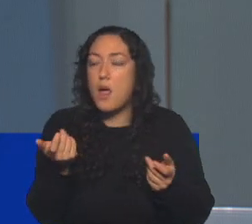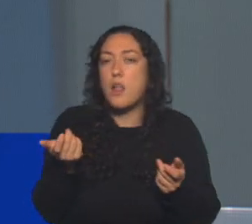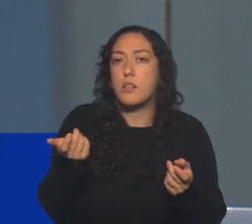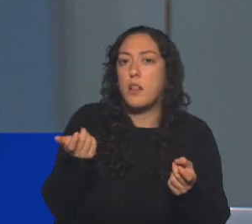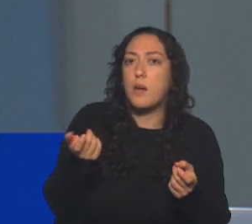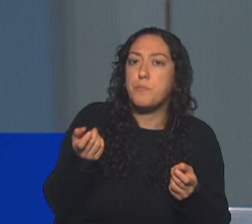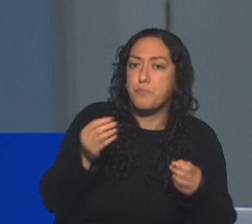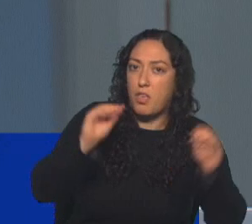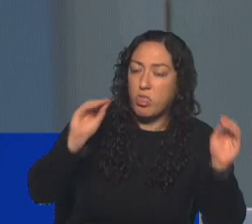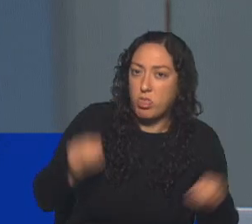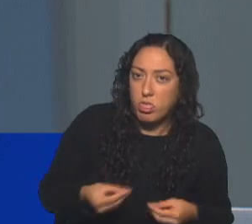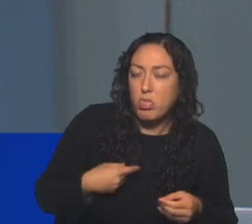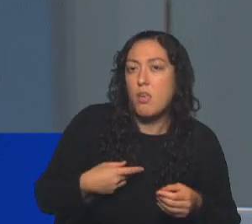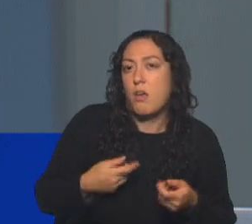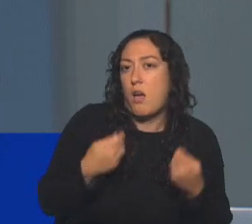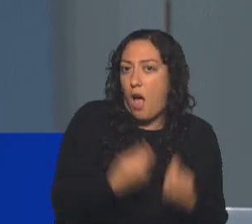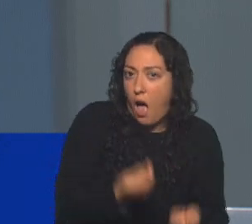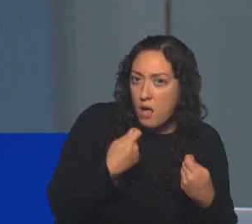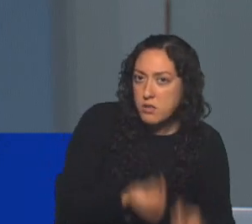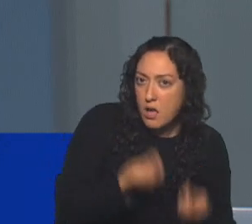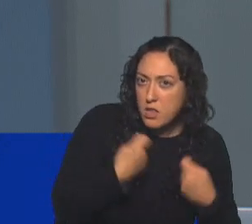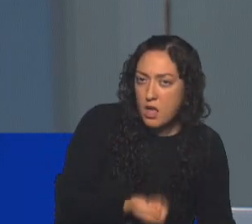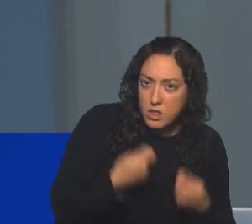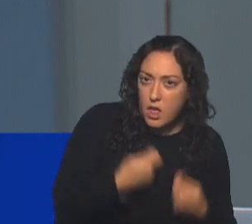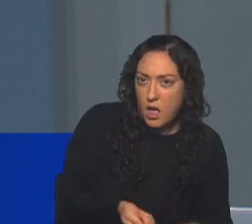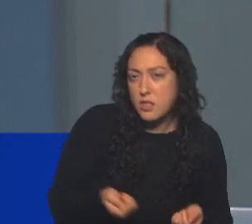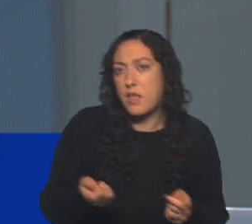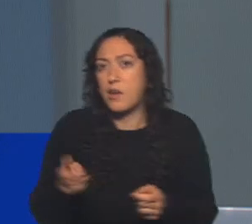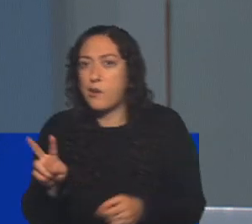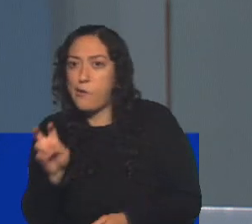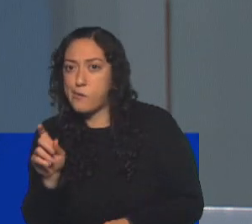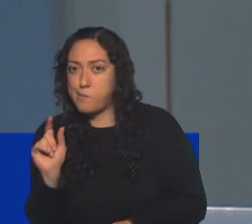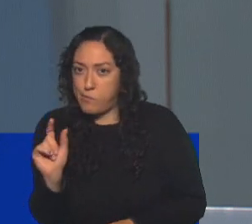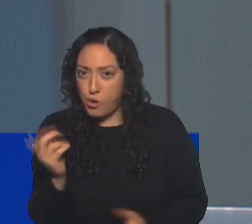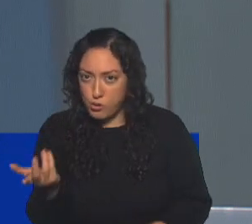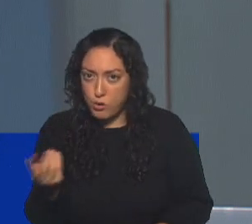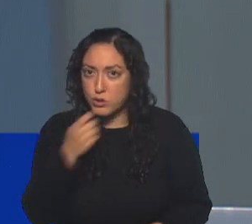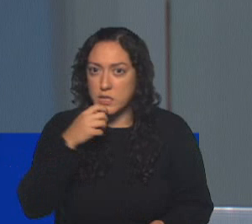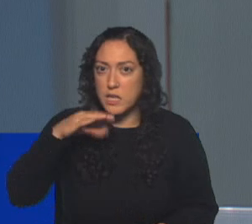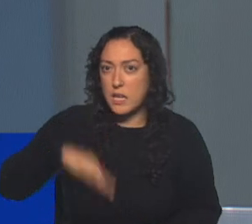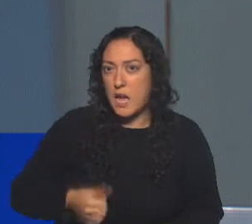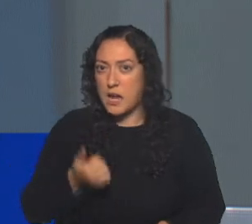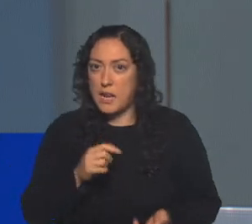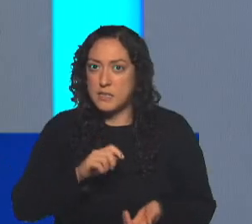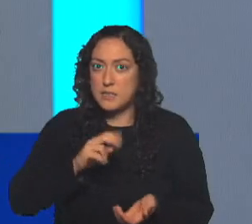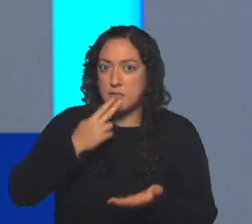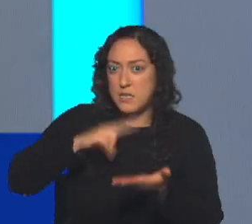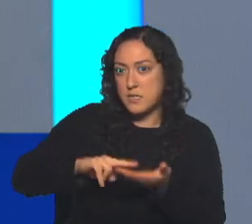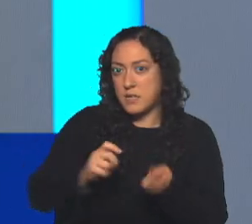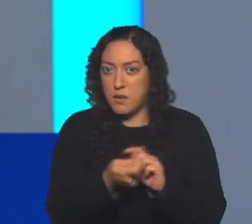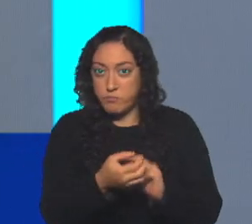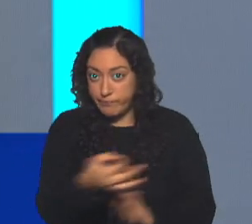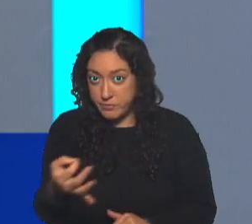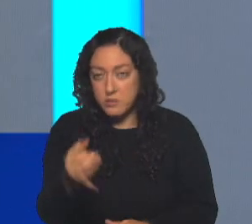con déficit en la mayoría de los casos y cada vez más en la medida que no se revierta ganancias. ¿O no? Claro, sí, por supuesto.